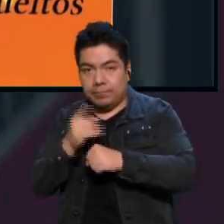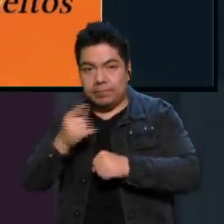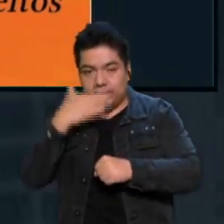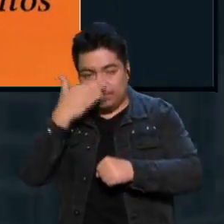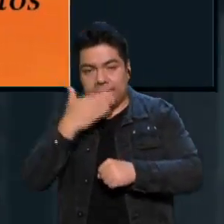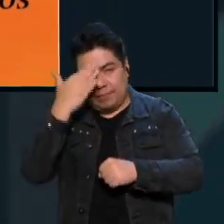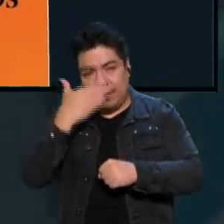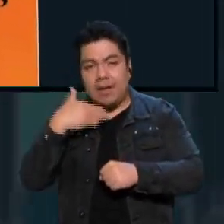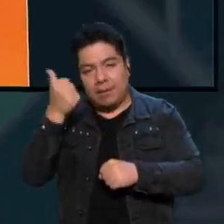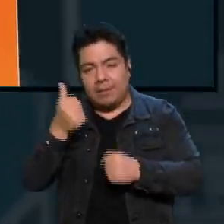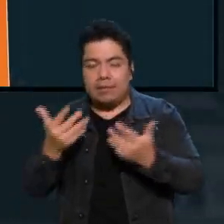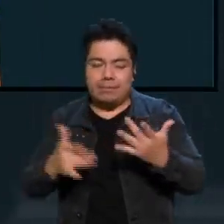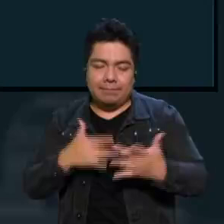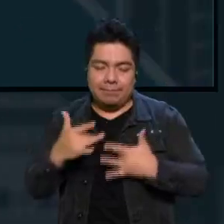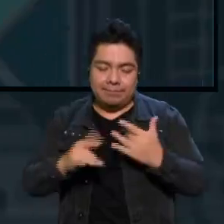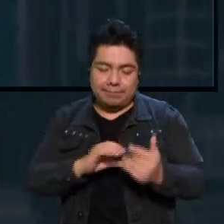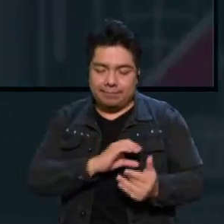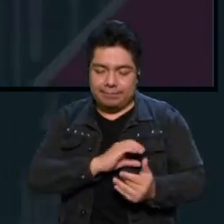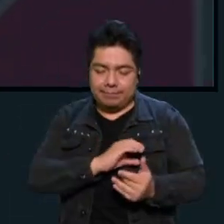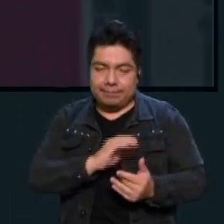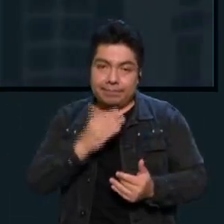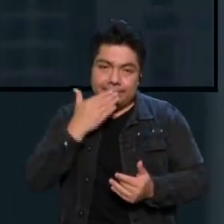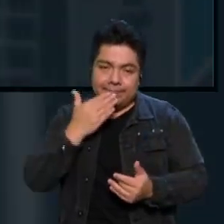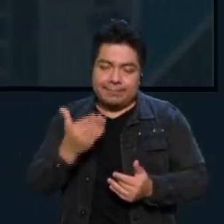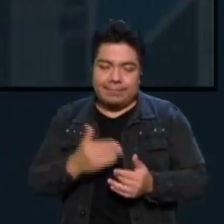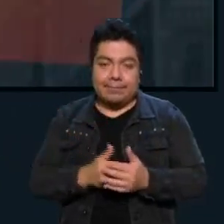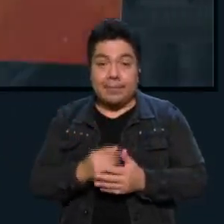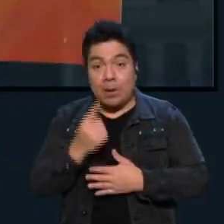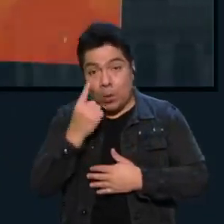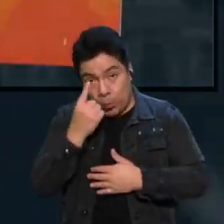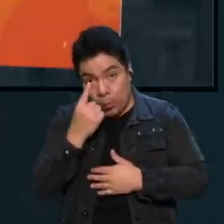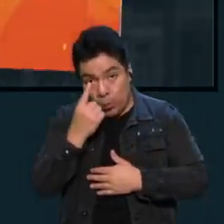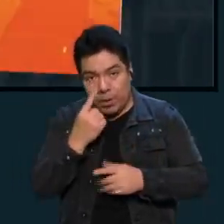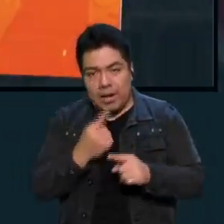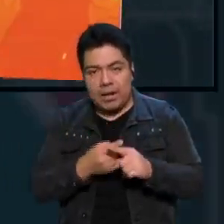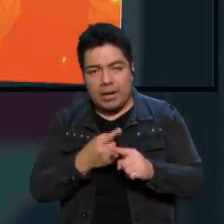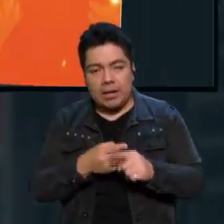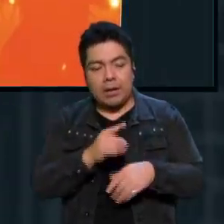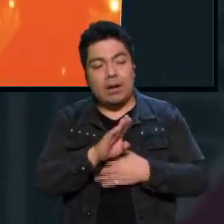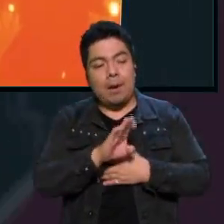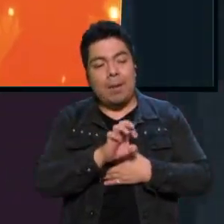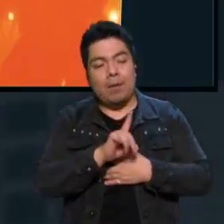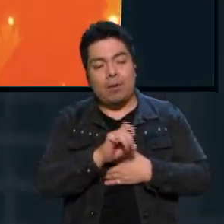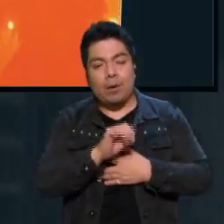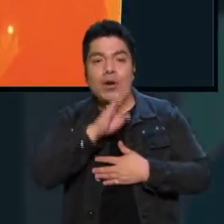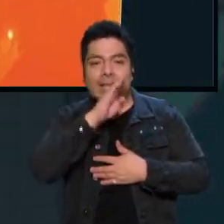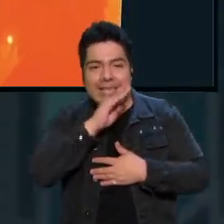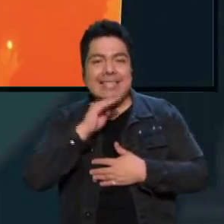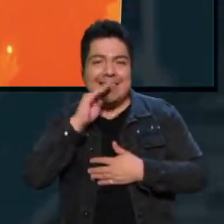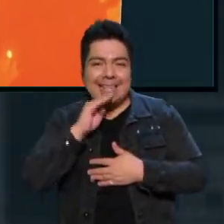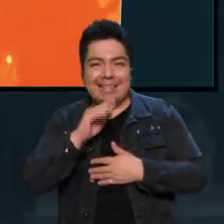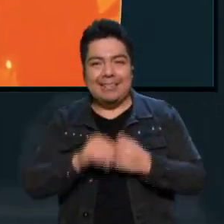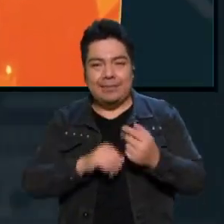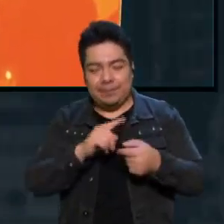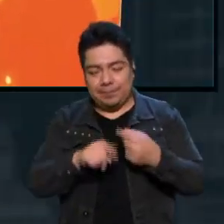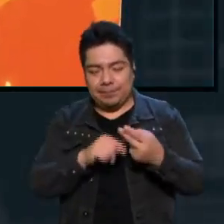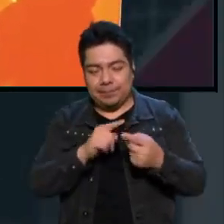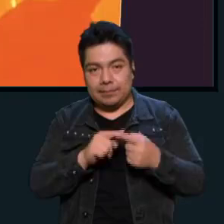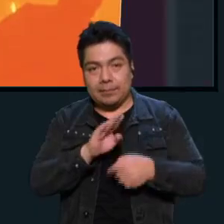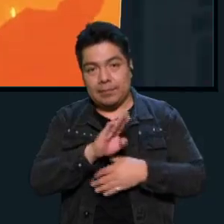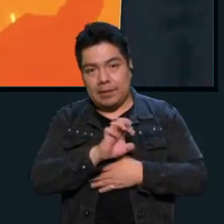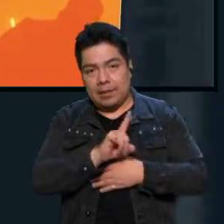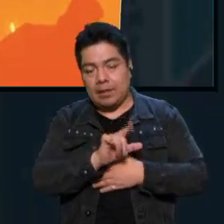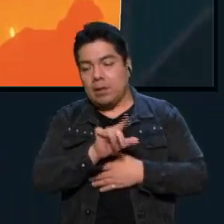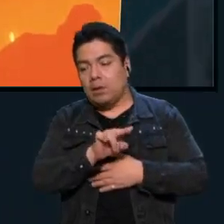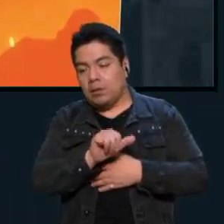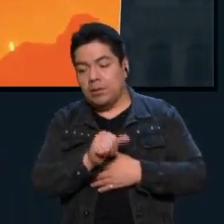a quien también les tengo mucho cariño de manera personal. Uno de ellos se llama Braulio Luna, ¿no? Y bueno, la verdad es que Braulio Luna